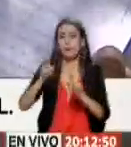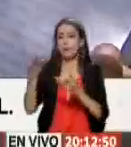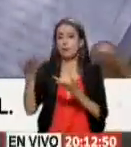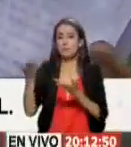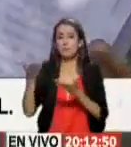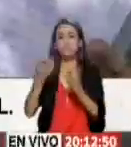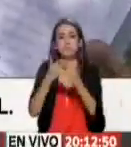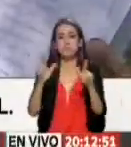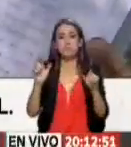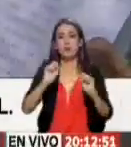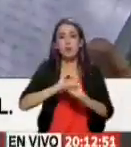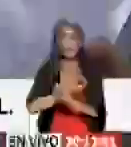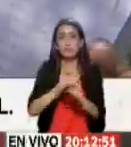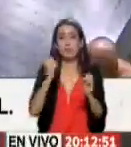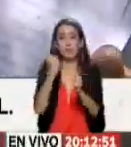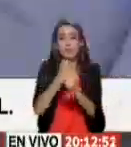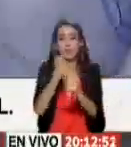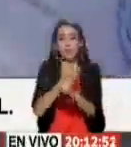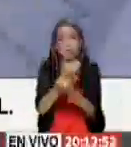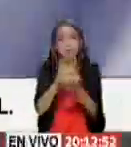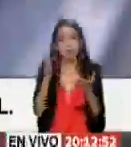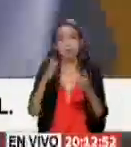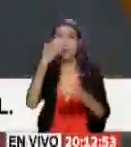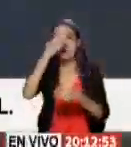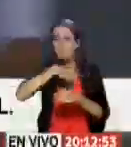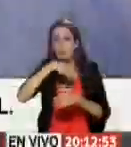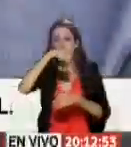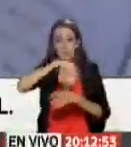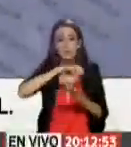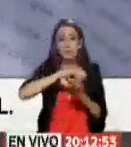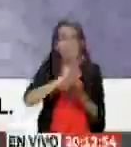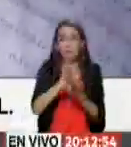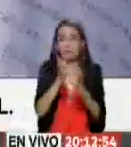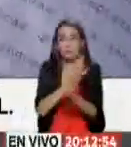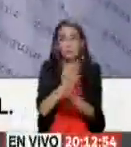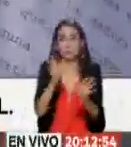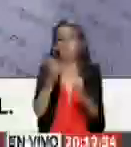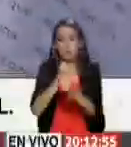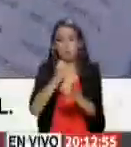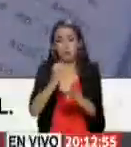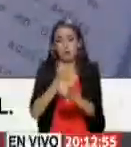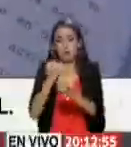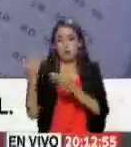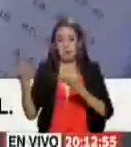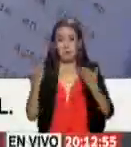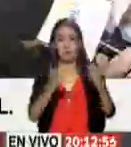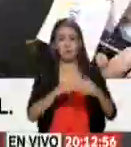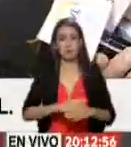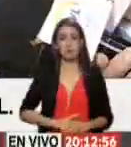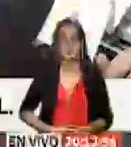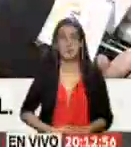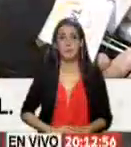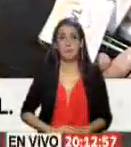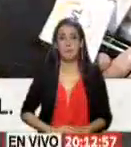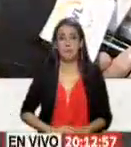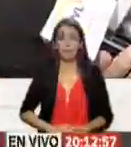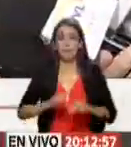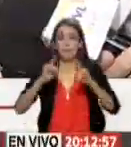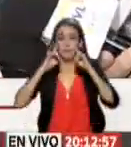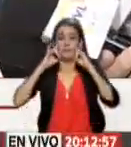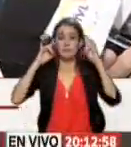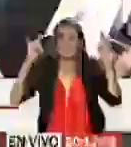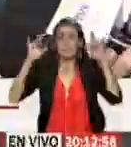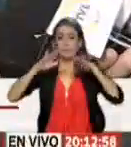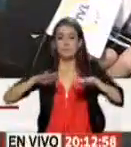tampoco a la casa legislativa de Tungurahua, como lo afirmó en su denuncia juramentada la exsecretaria de esa dependencia, Selena Andagana. Concusión, enriquecimiento